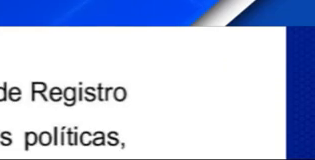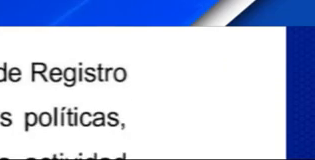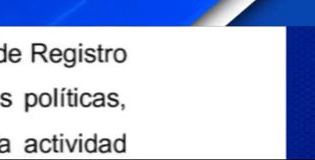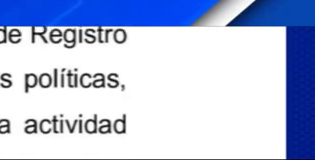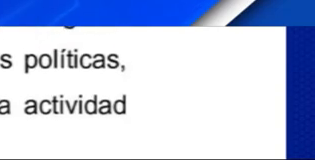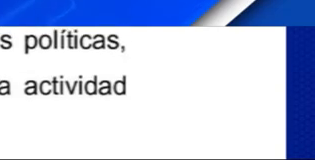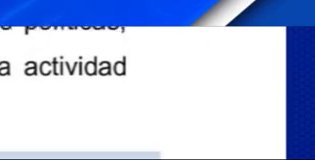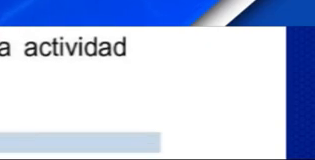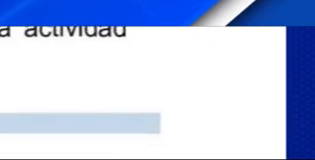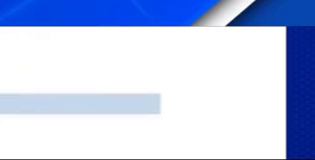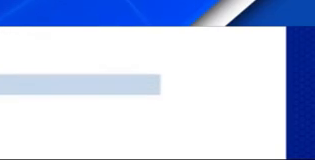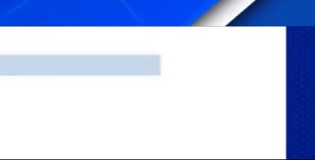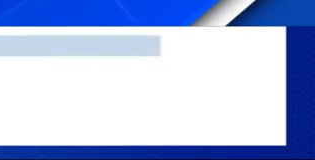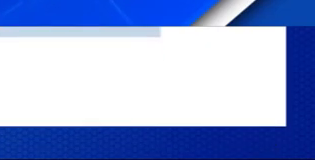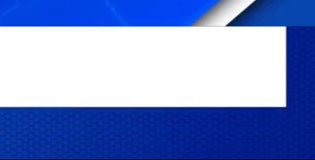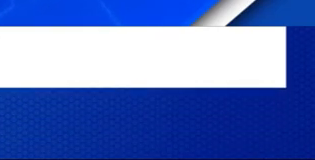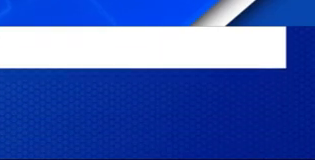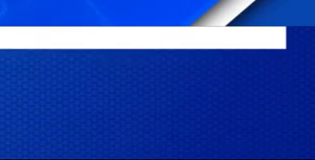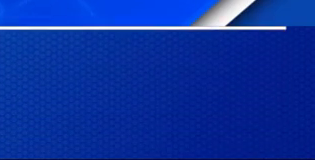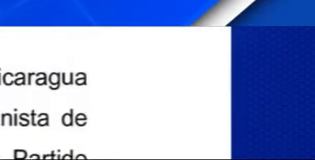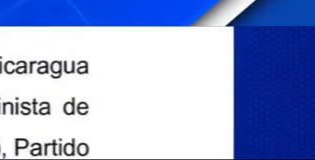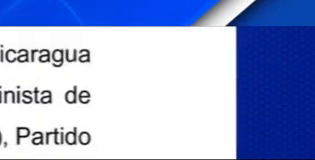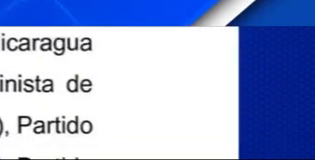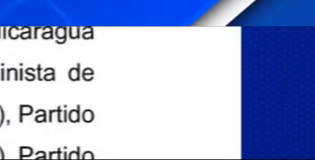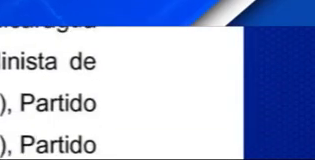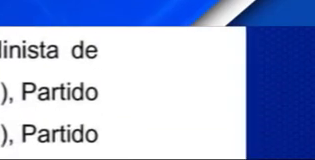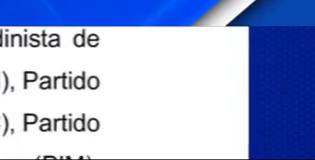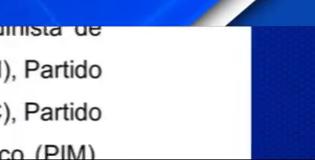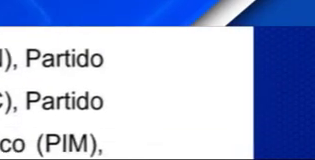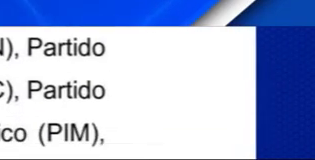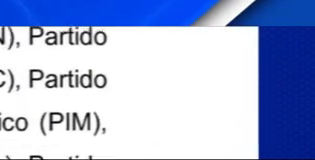realizarse según el calendario electoral el próximo 6 de